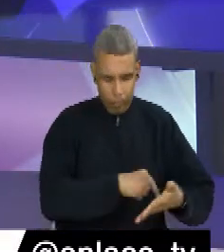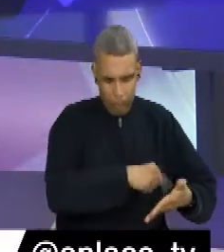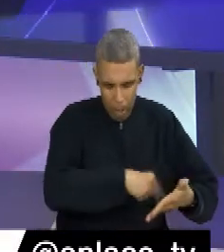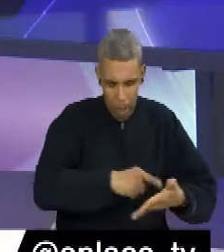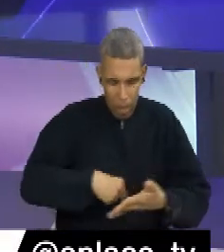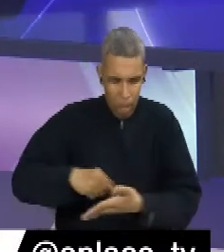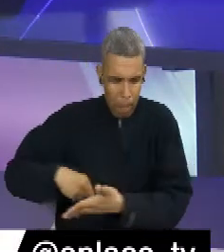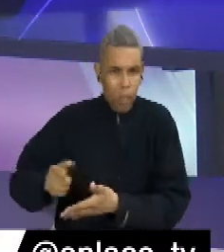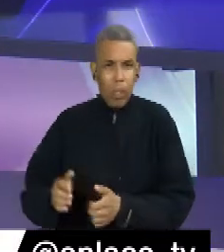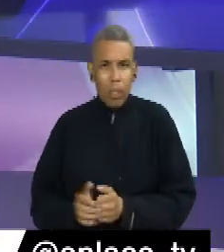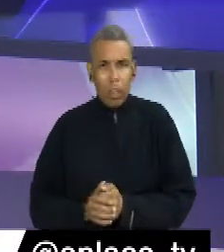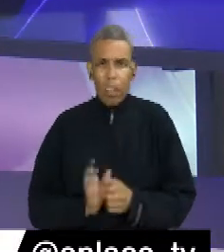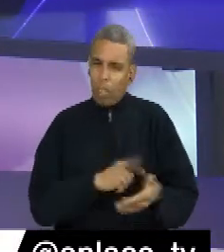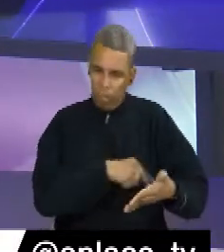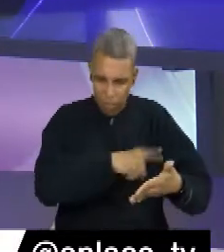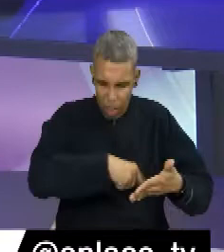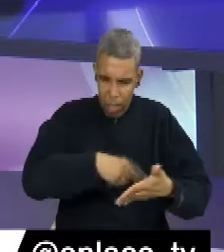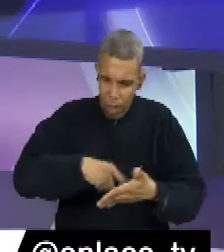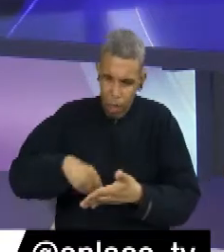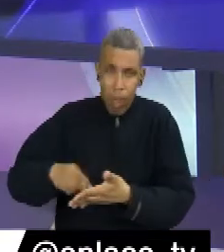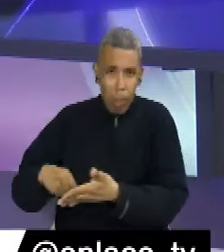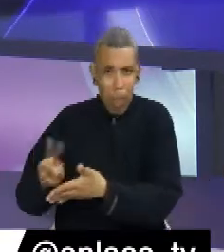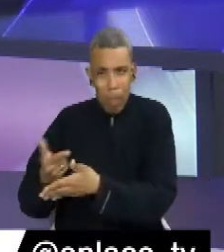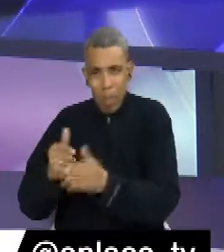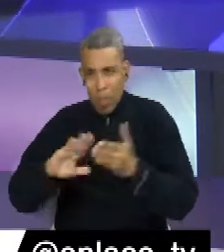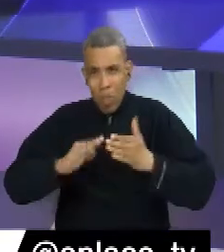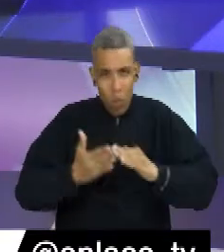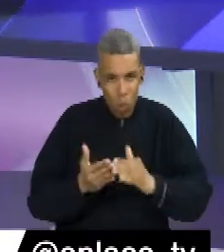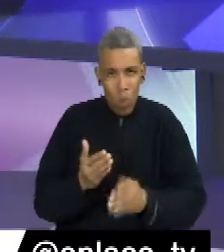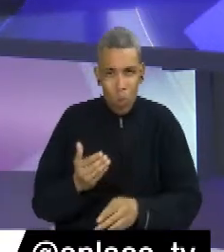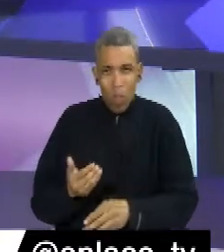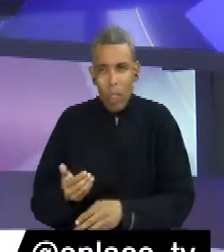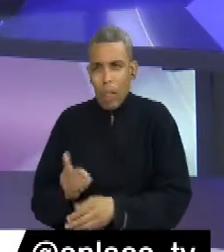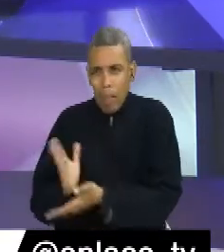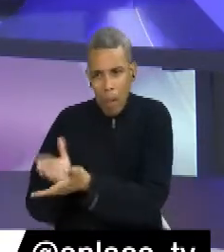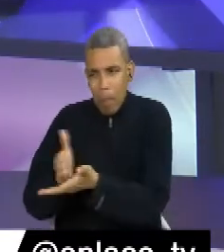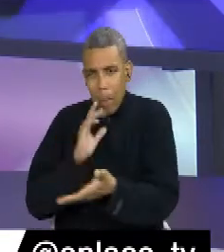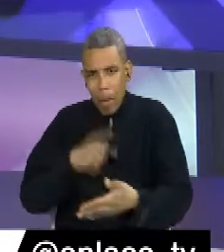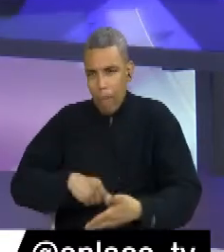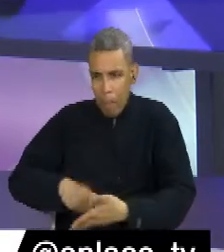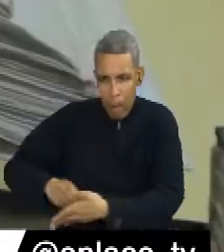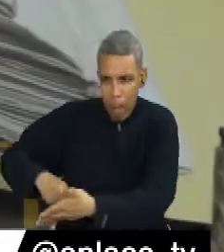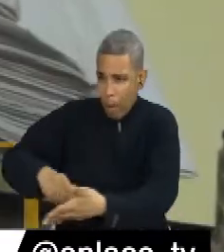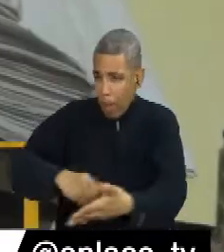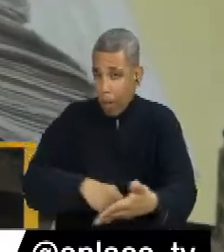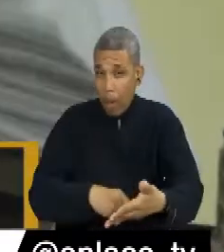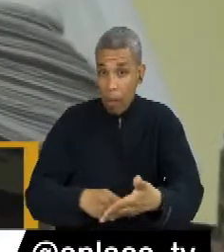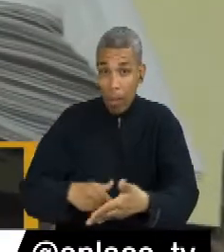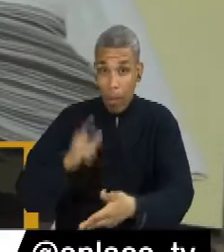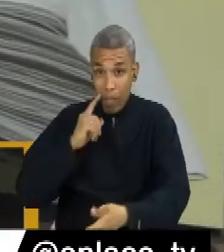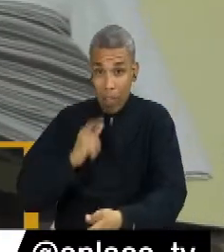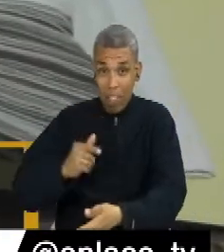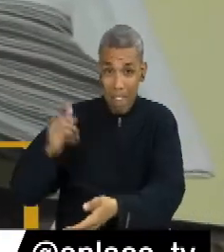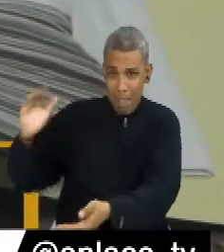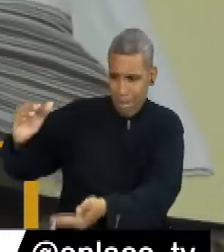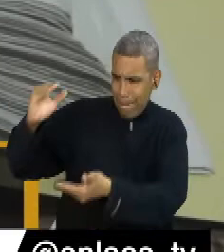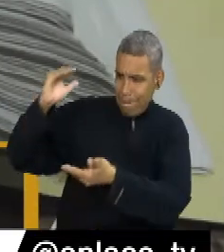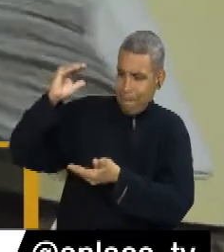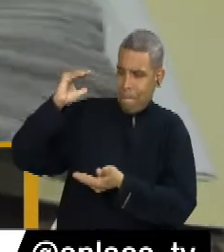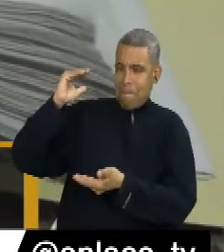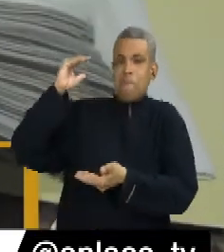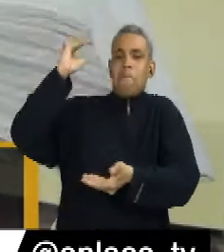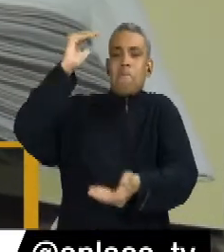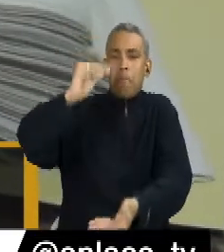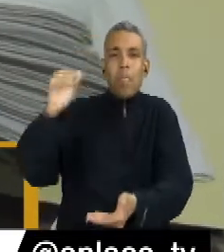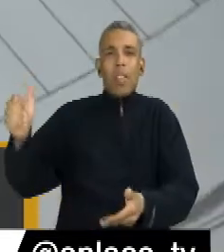la convocatoria a un cabildo abierto para debatir el futuro del PMRB. Más de 7.000 firmas para pedir al Consejo un